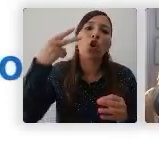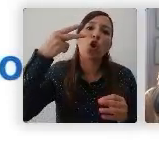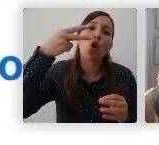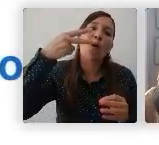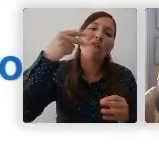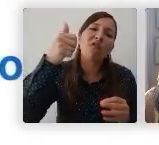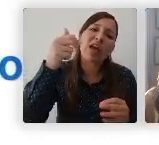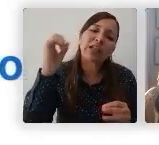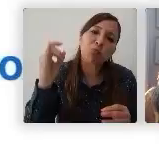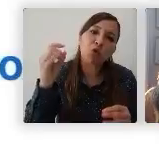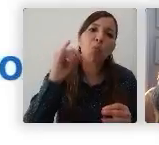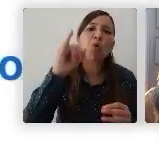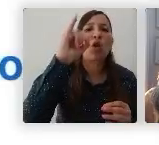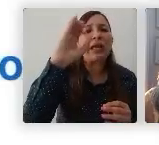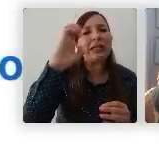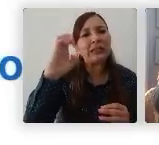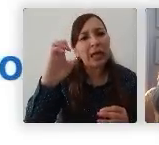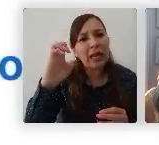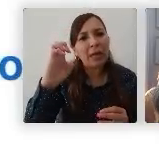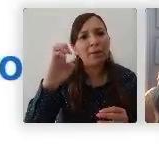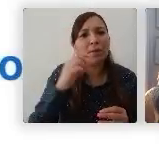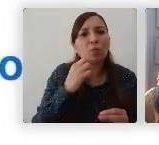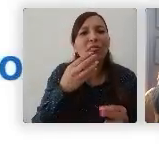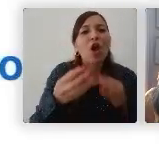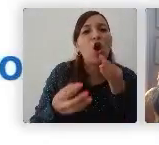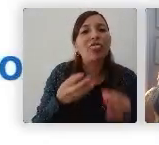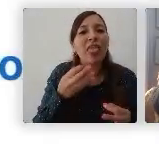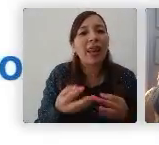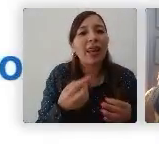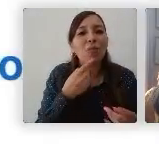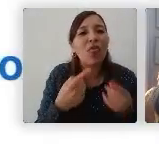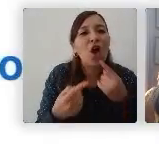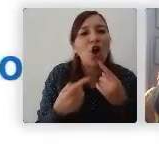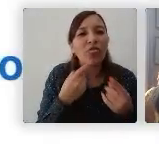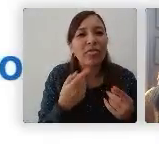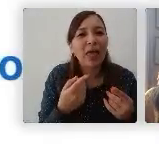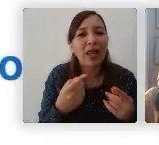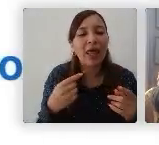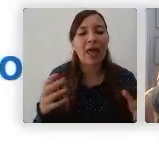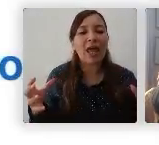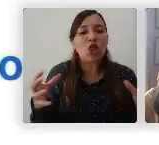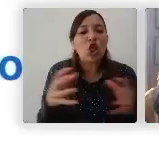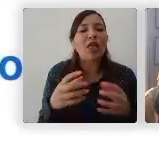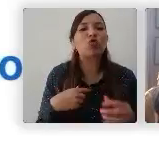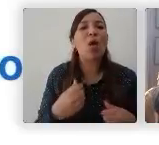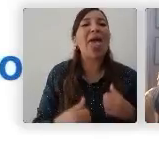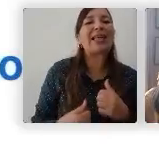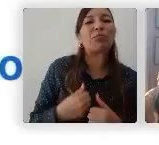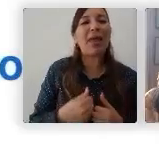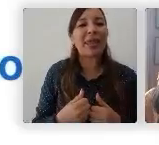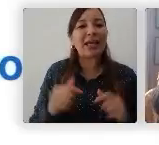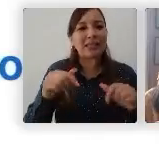por este lado también es importante si es que tenemos que tenerla estar dentro de las páginas webs tener redes sociales